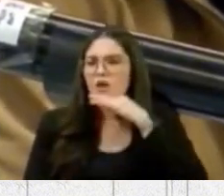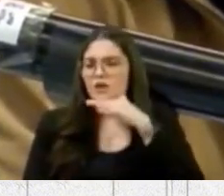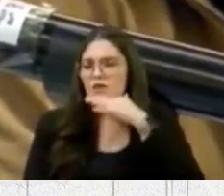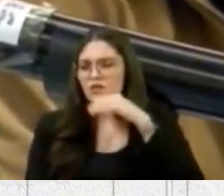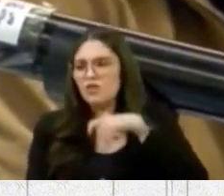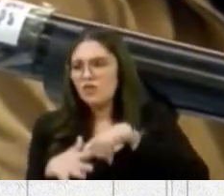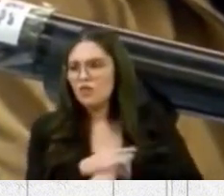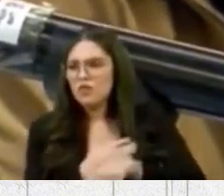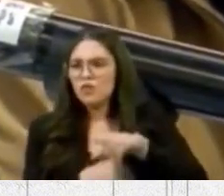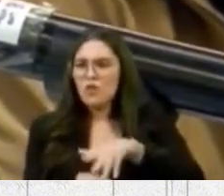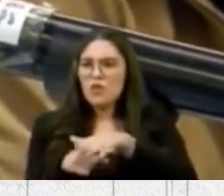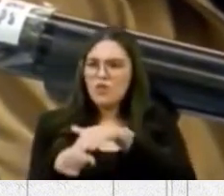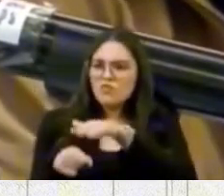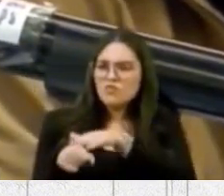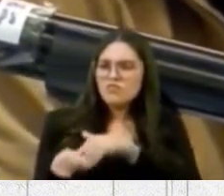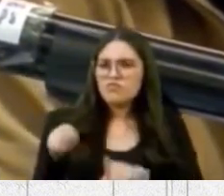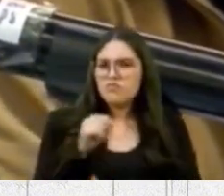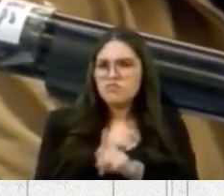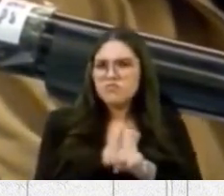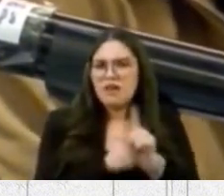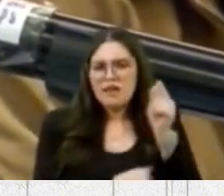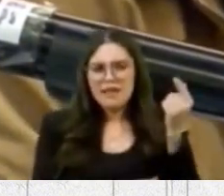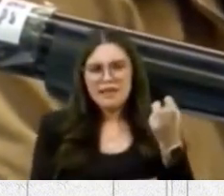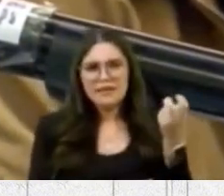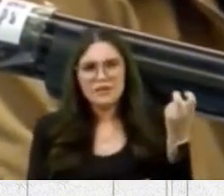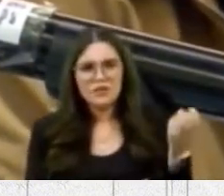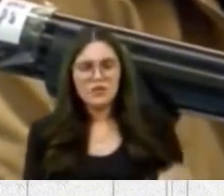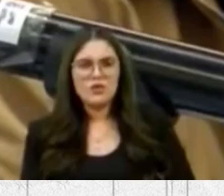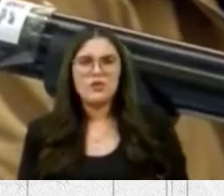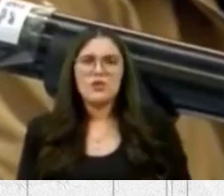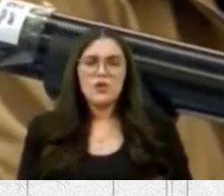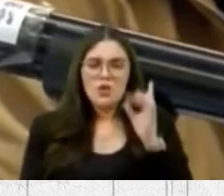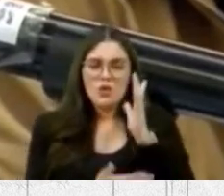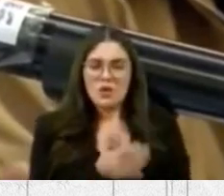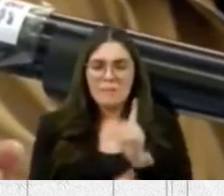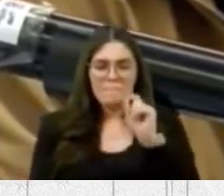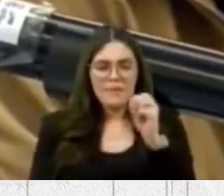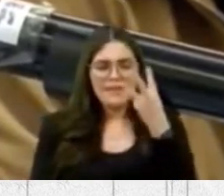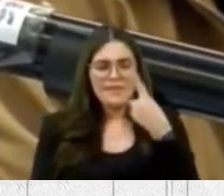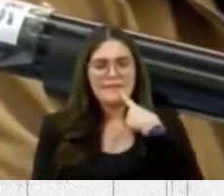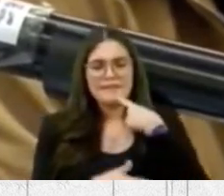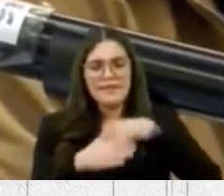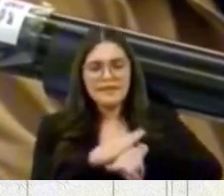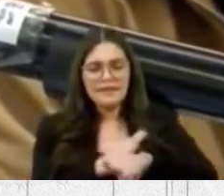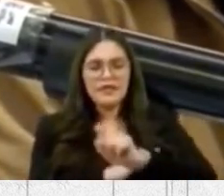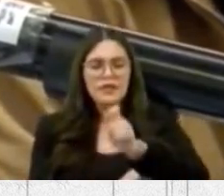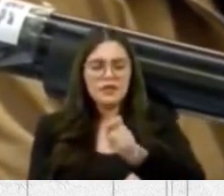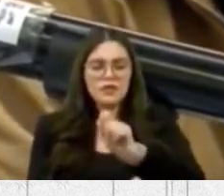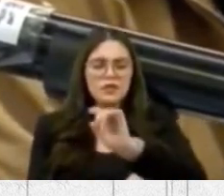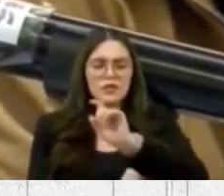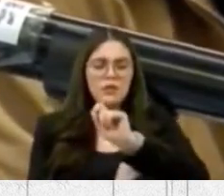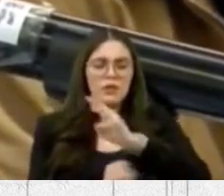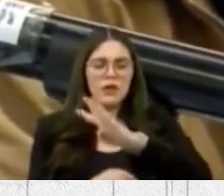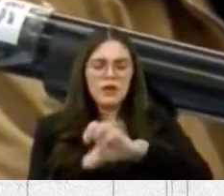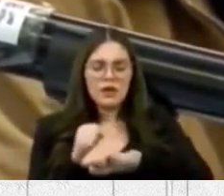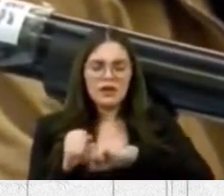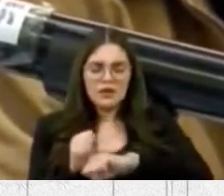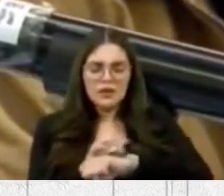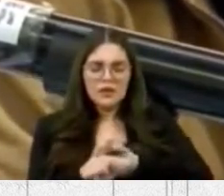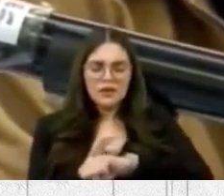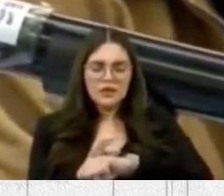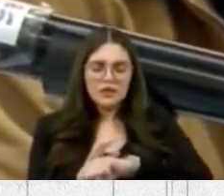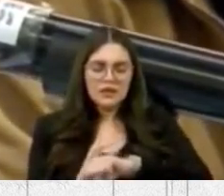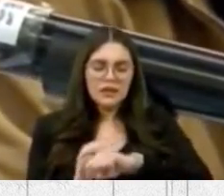de enriquecimiento ilícito. 23 denuncias en 24 años. Y de esas